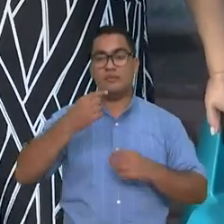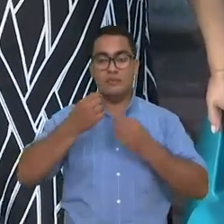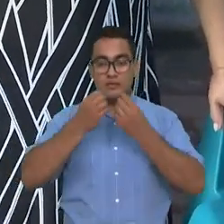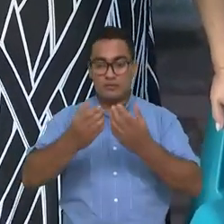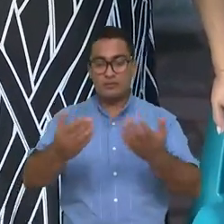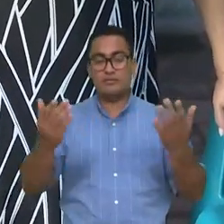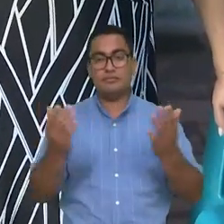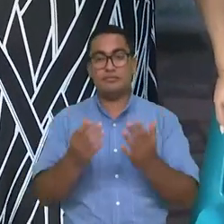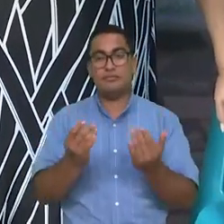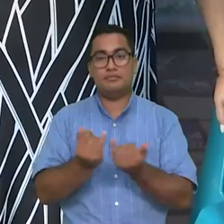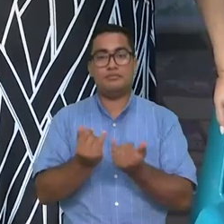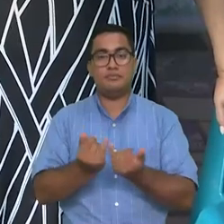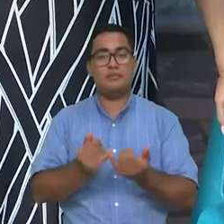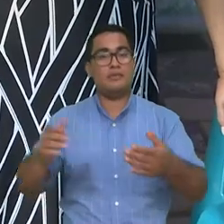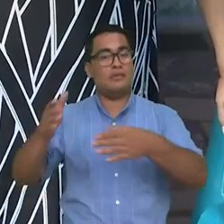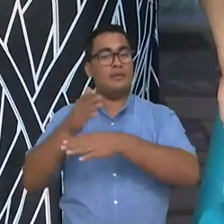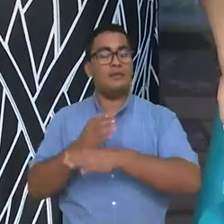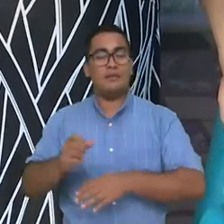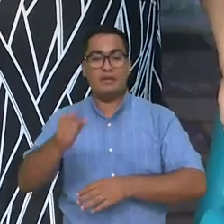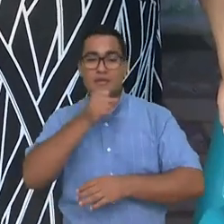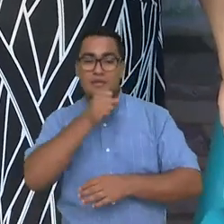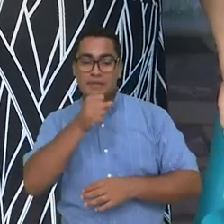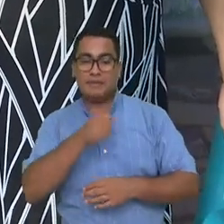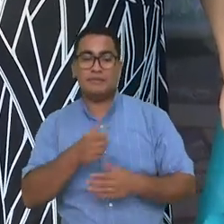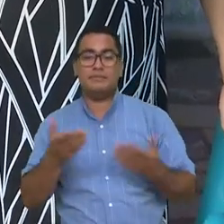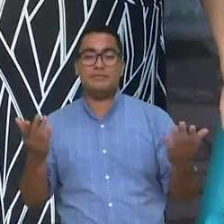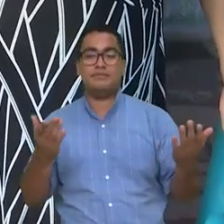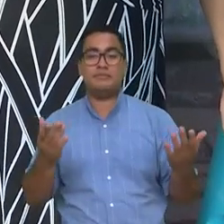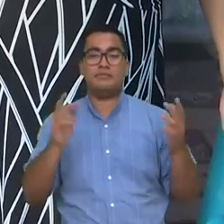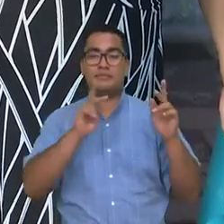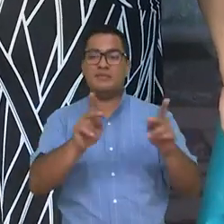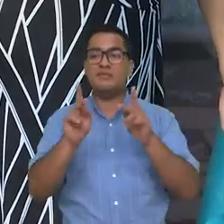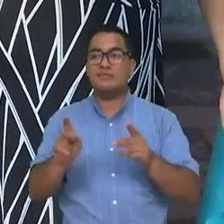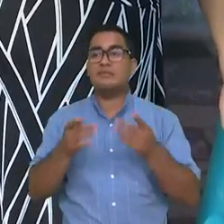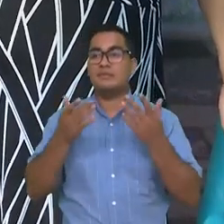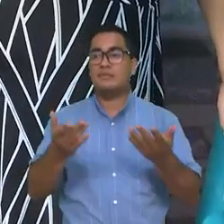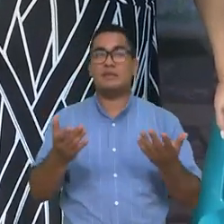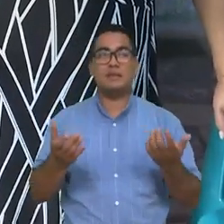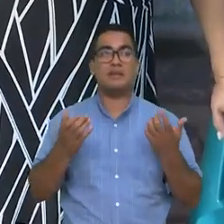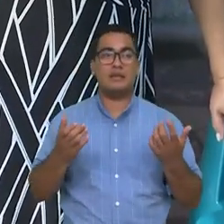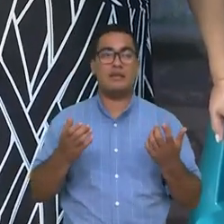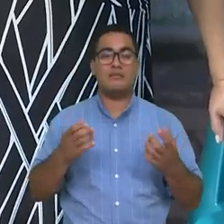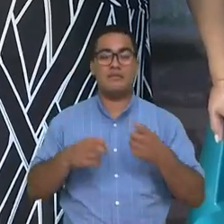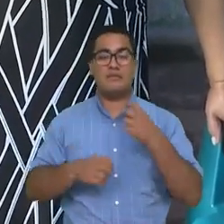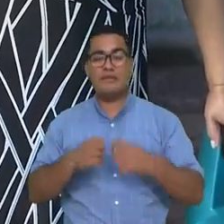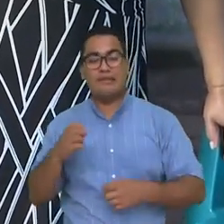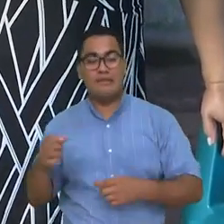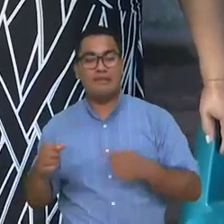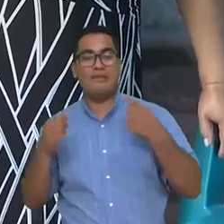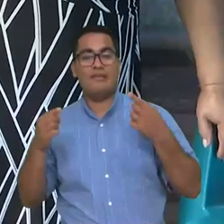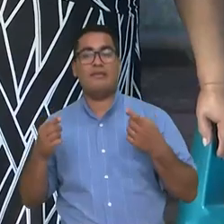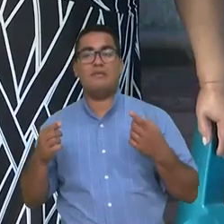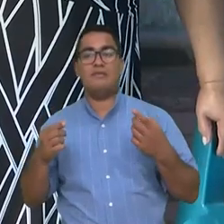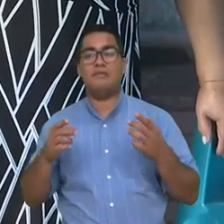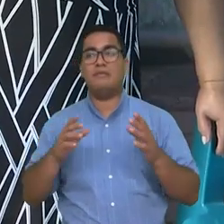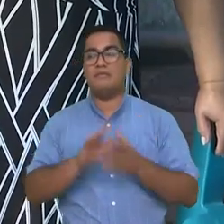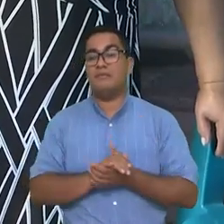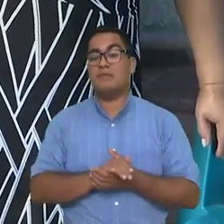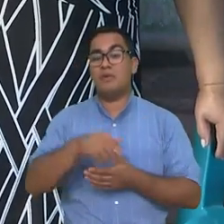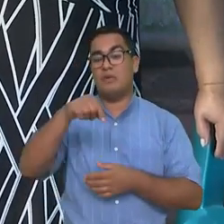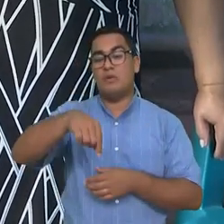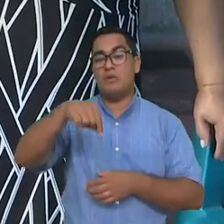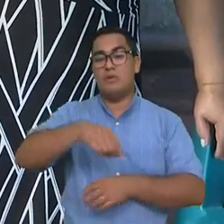relucir, ¿verdad? Por diferentes tipos de medios que más bien quieren dañar la tranquilidad de nuestro pueblo. El día de hoy nosotros